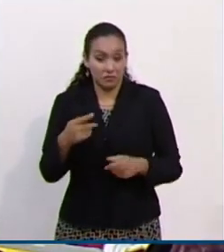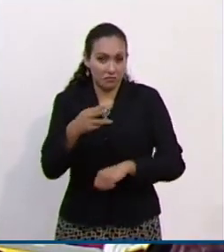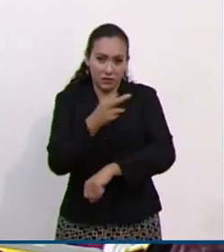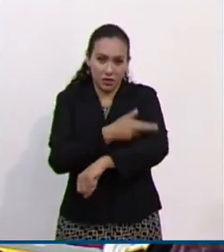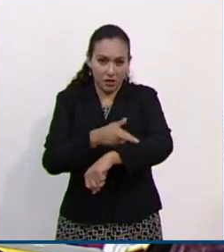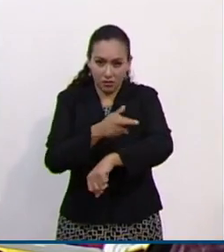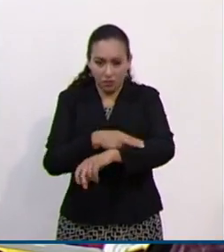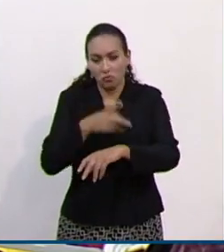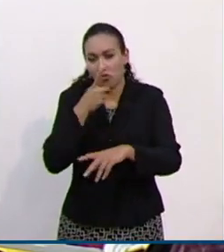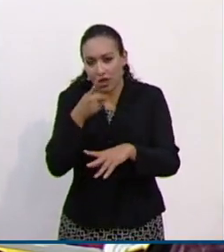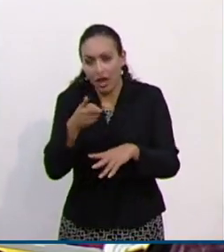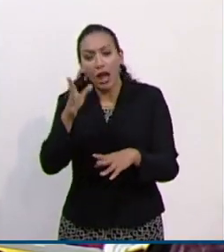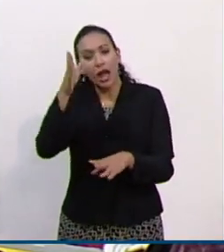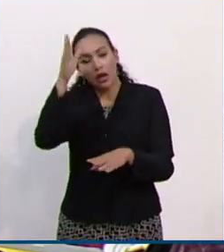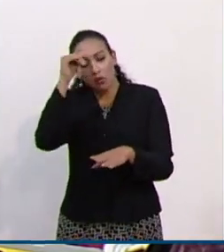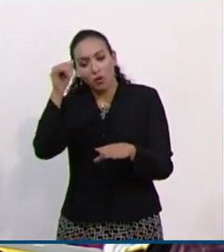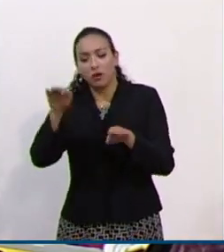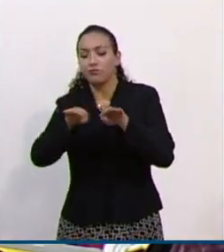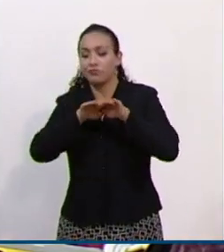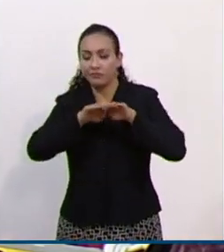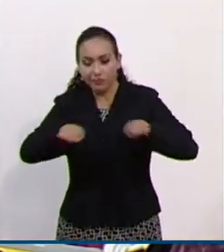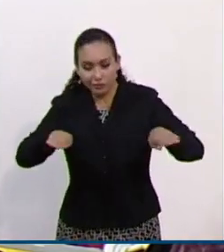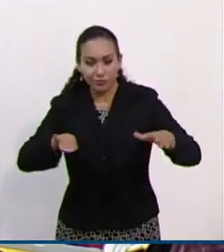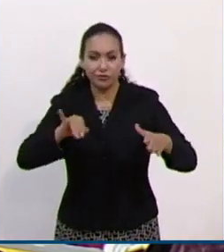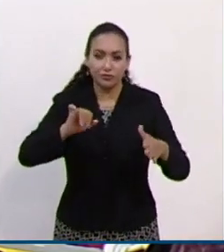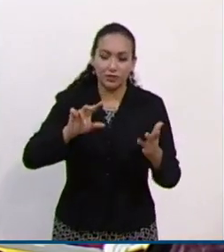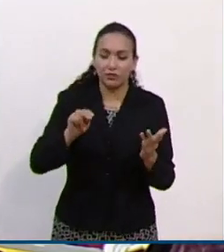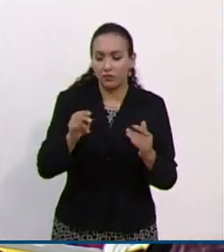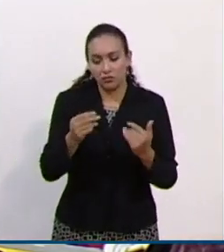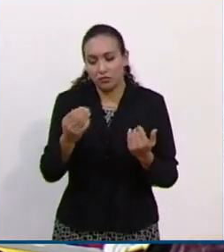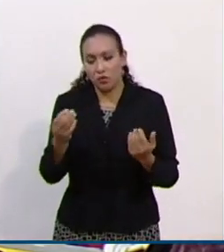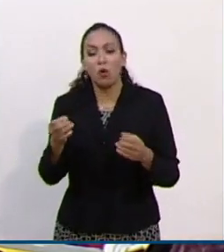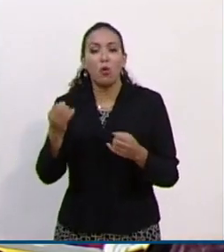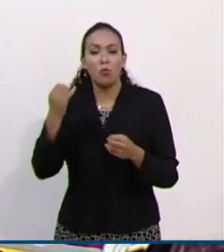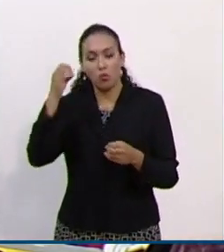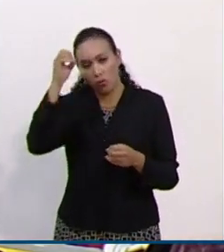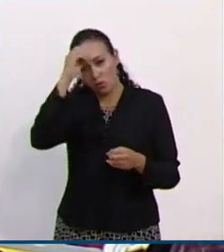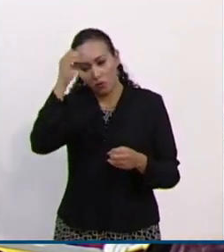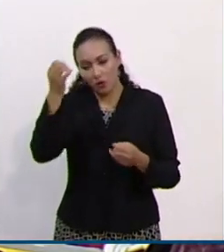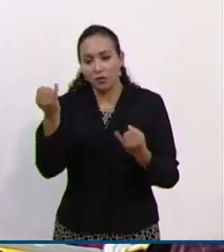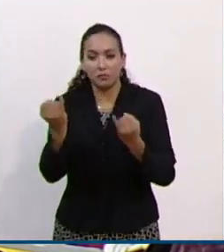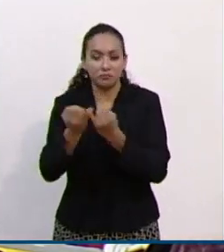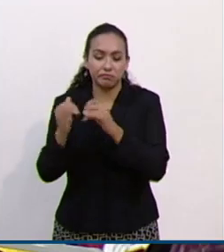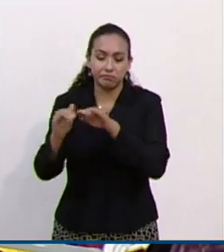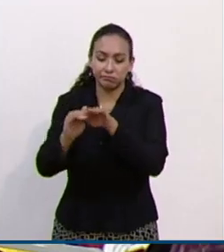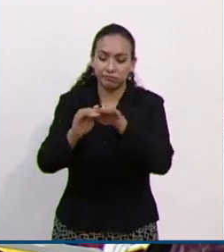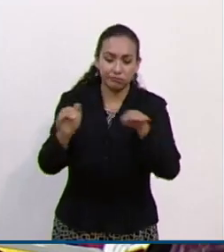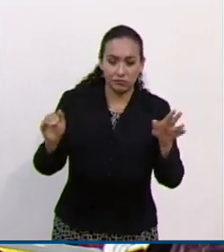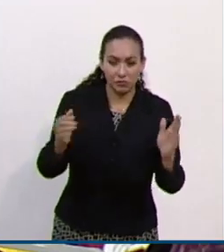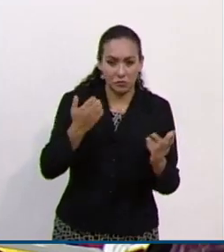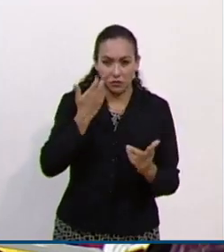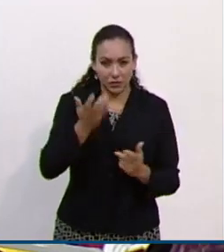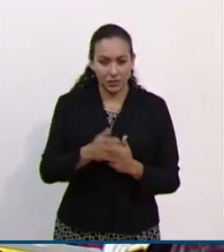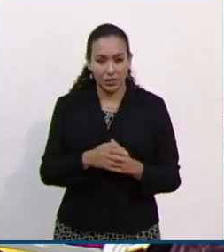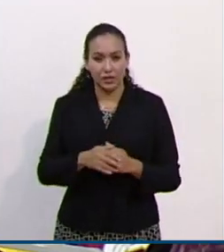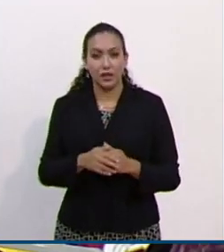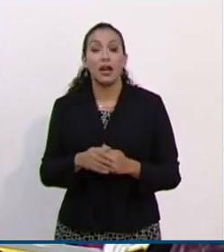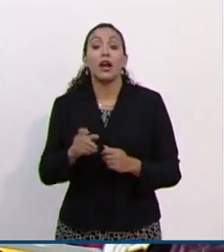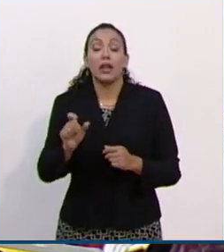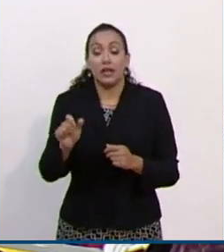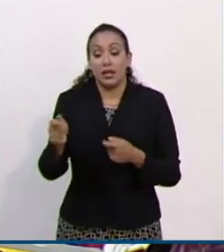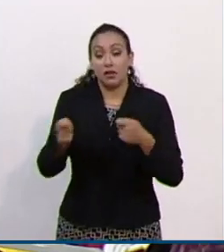denomine, homologación, no homologación, o como quiera que se denomine, se le conozca y se regule por los